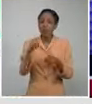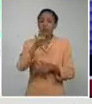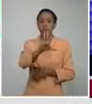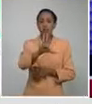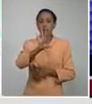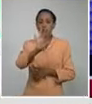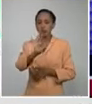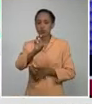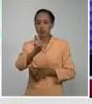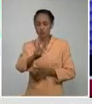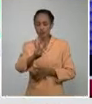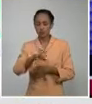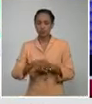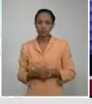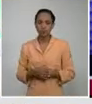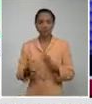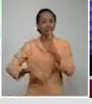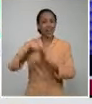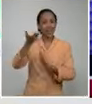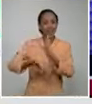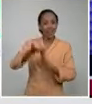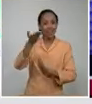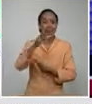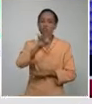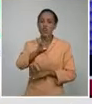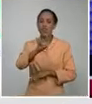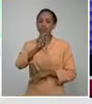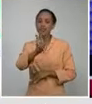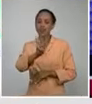583, y recuperados el